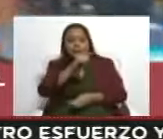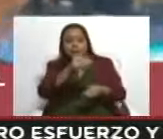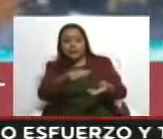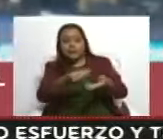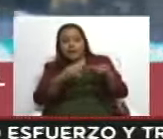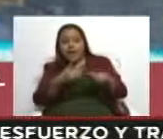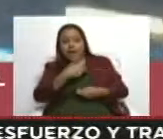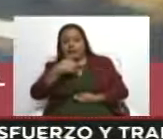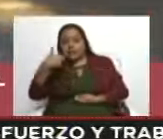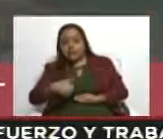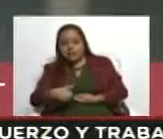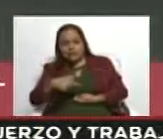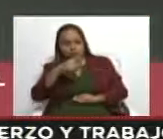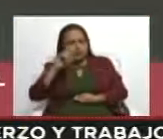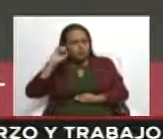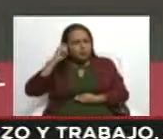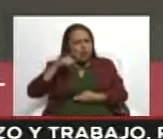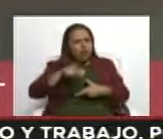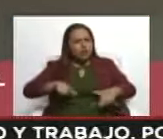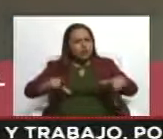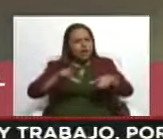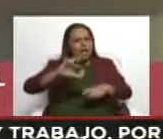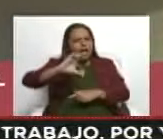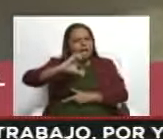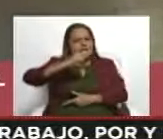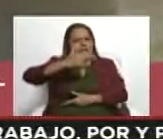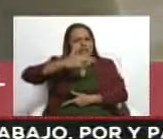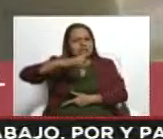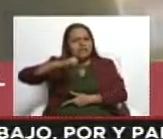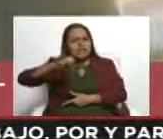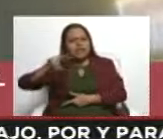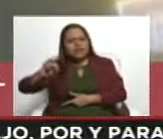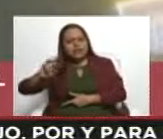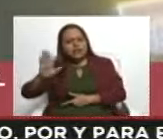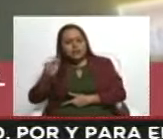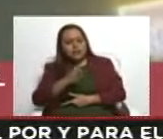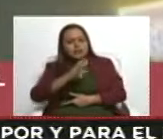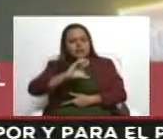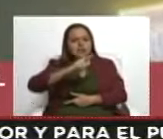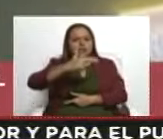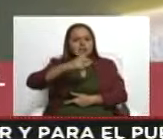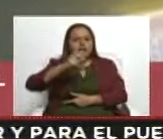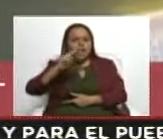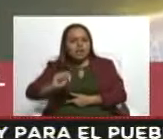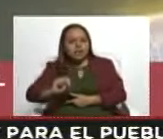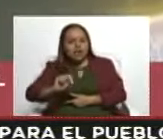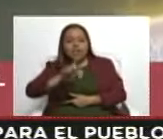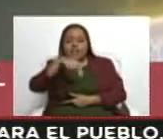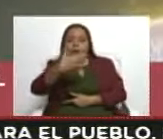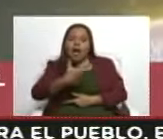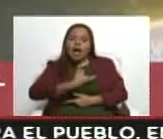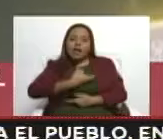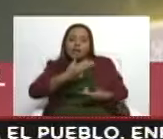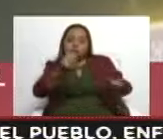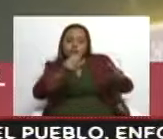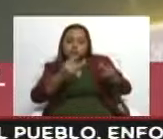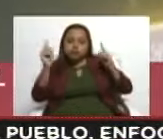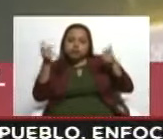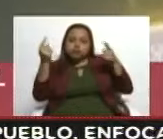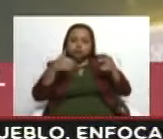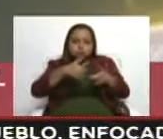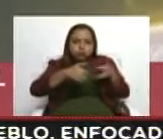en Chenchen, ¿te acuerdas? En Chenchen. Entonces el alcalde de Chenchen nos regaló los drones, la ciudad de